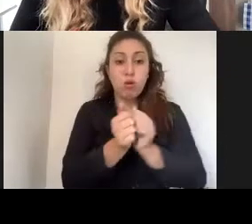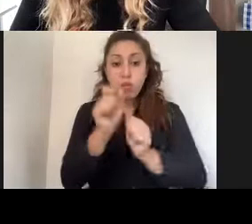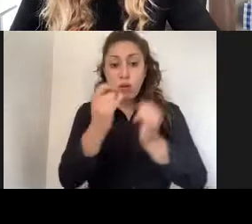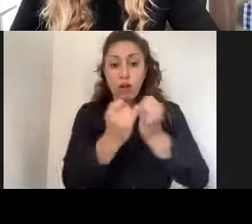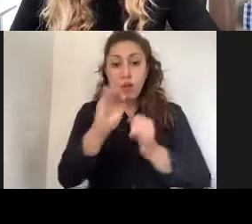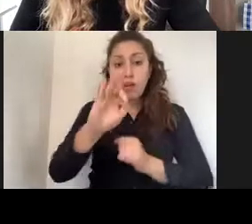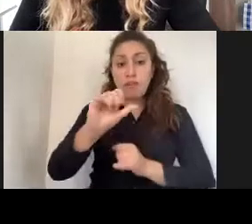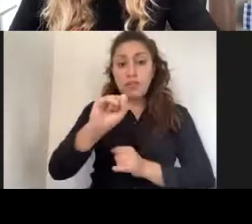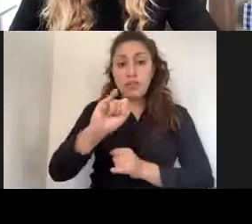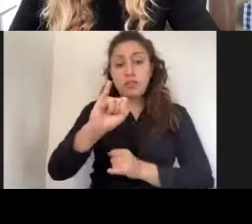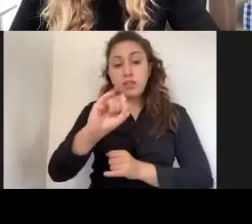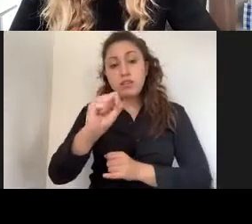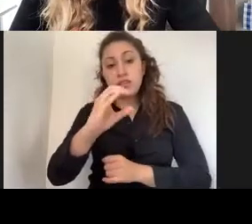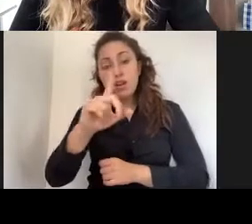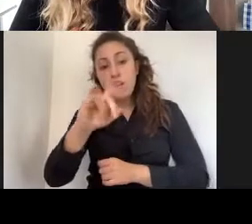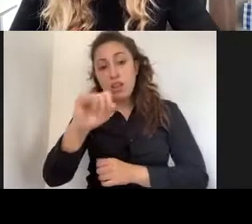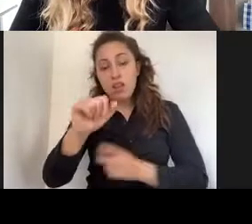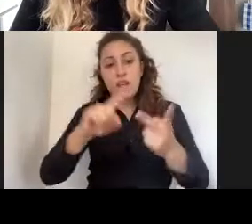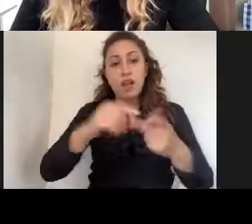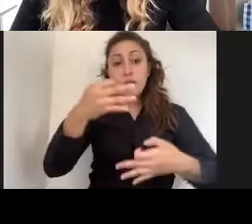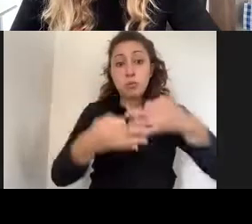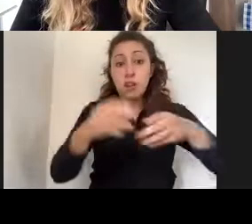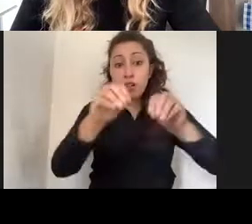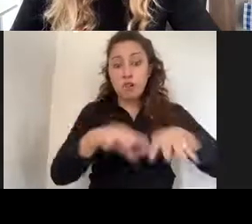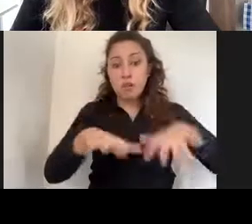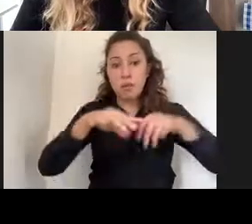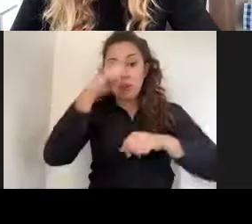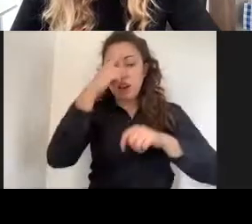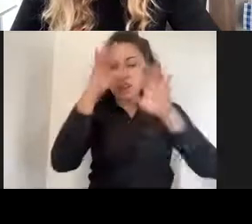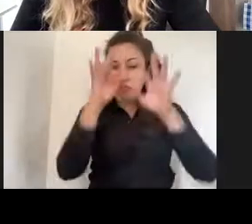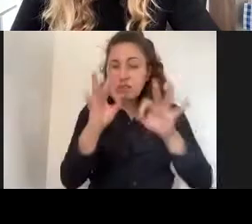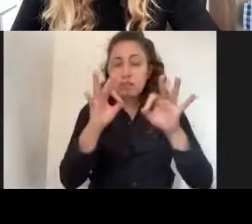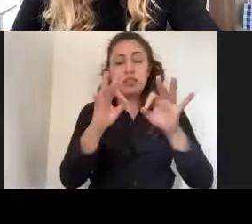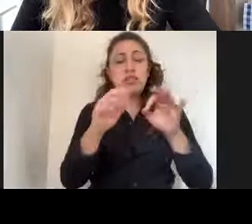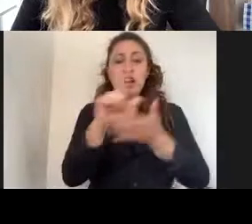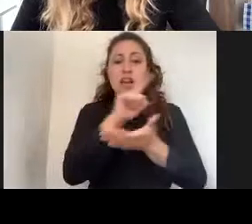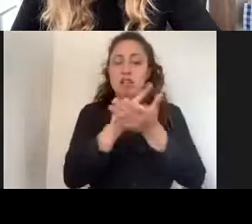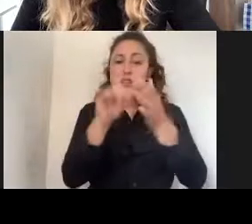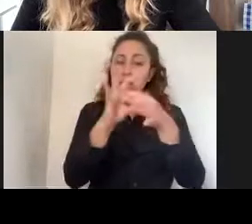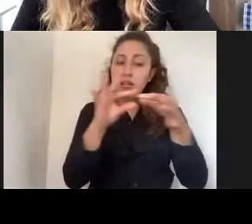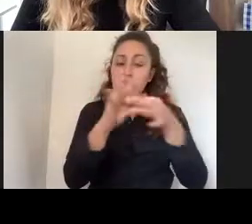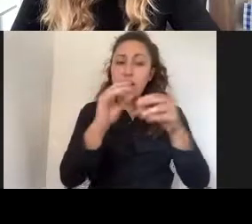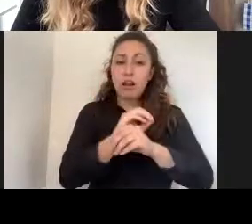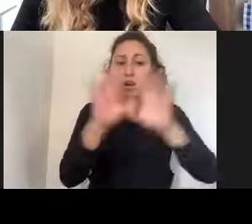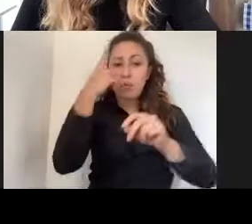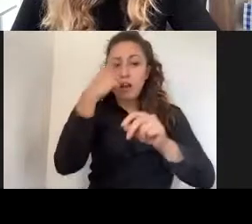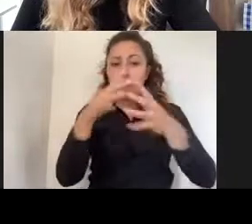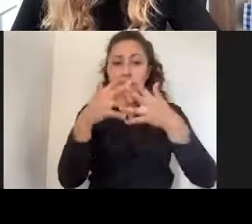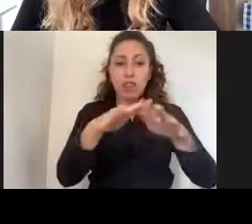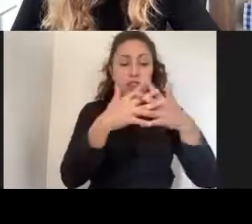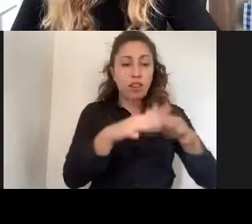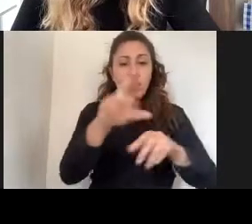Tribunal, a efecto de que pudiéramos tener un marco muy preciso que no tuviera visos